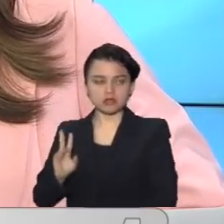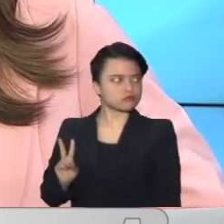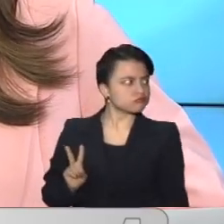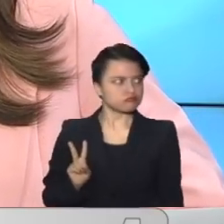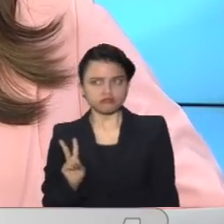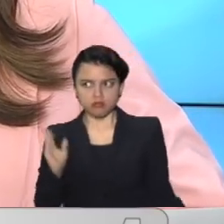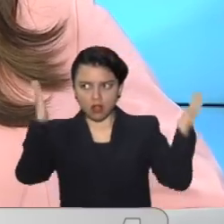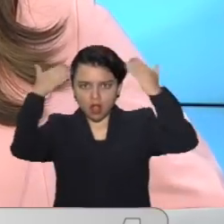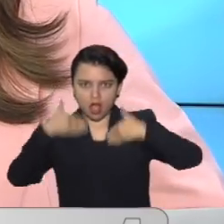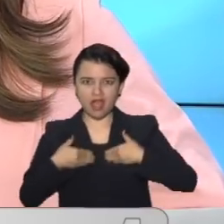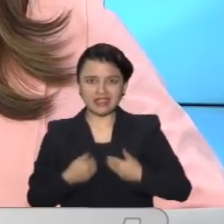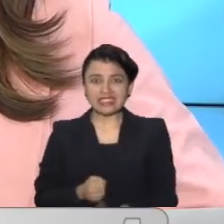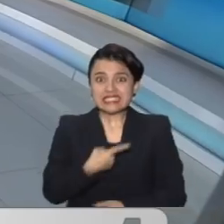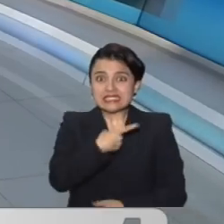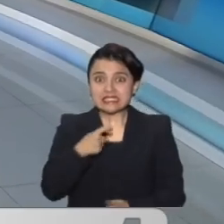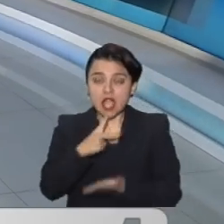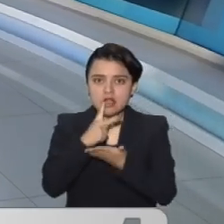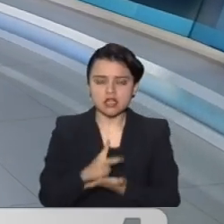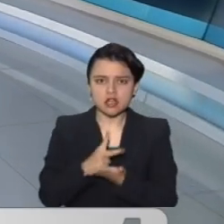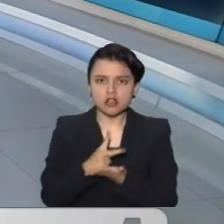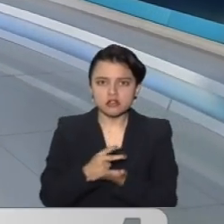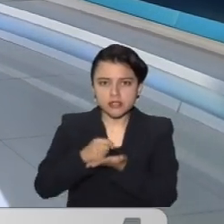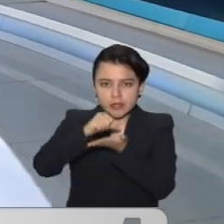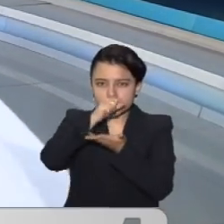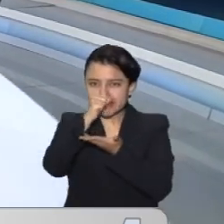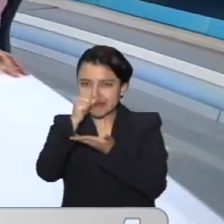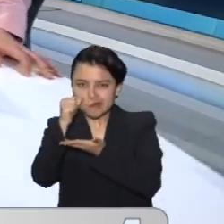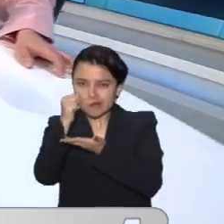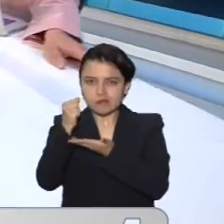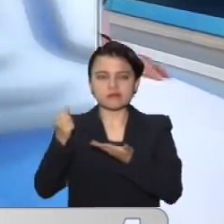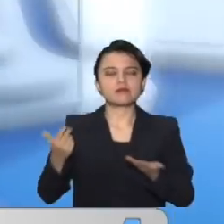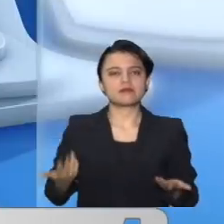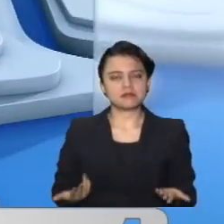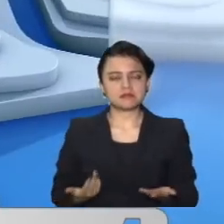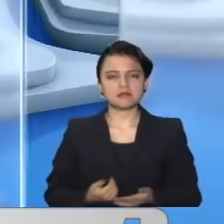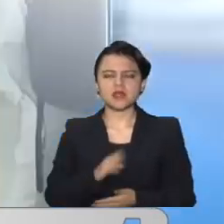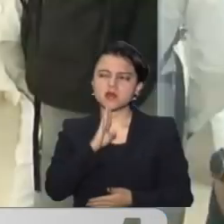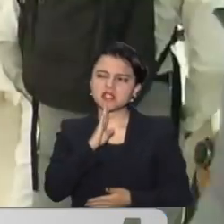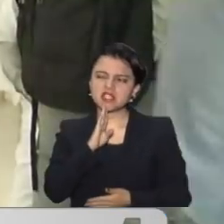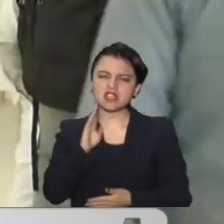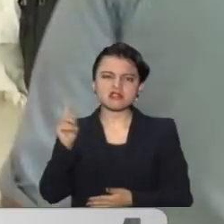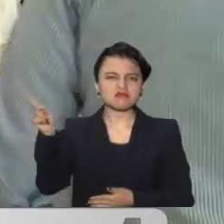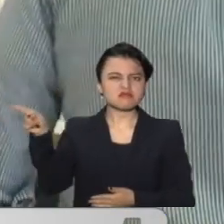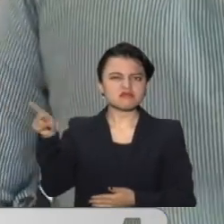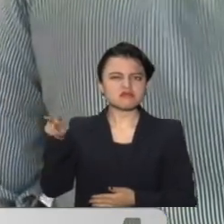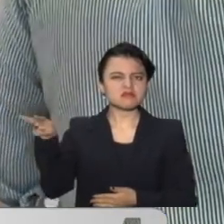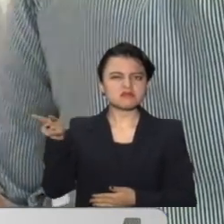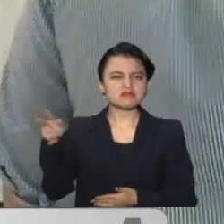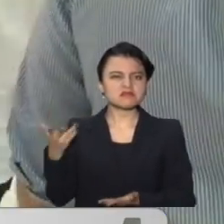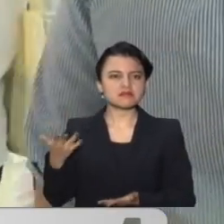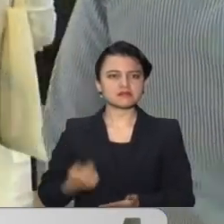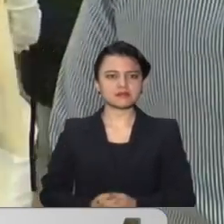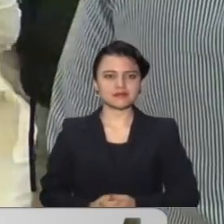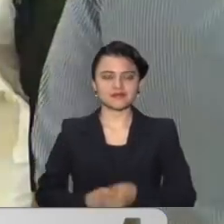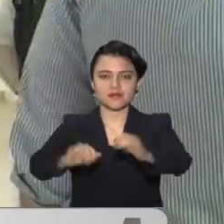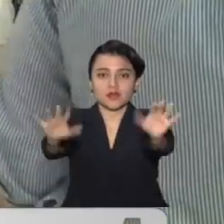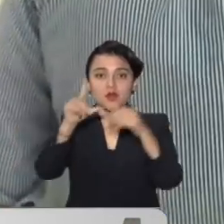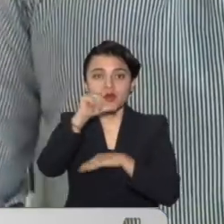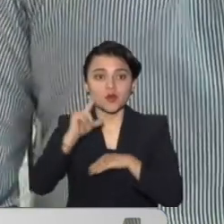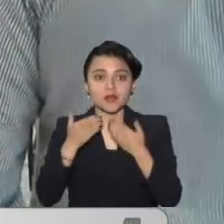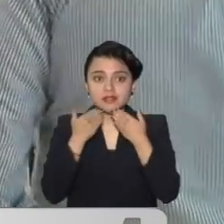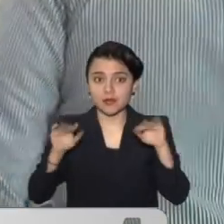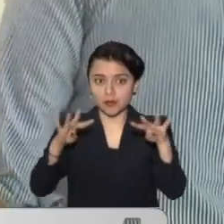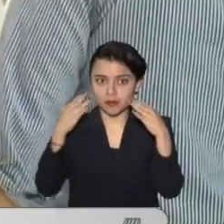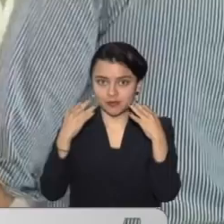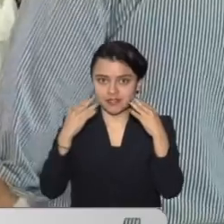de cocaína. Tatiana, muy buenos días. ¿Quiénes son los capturados? Luisa, televidentes,